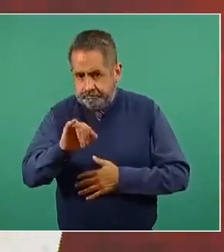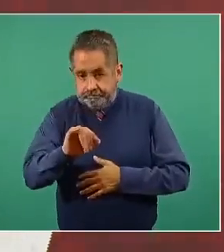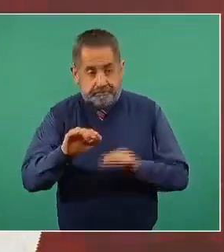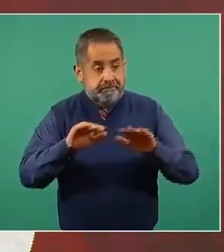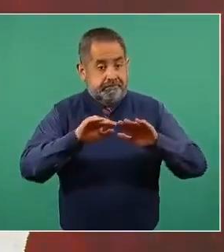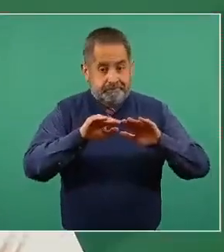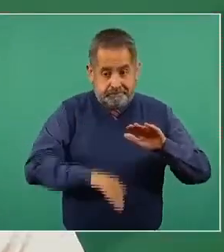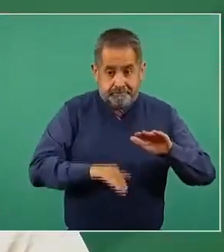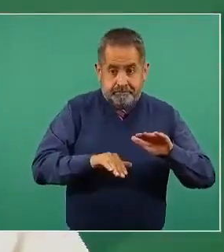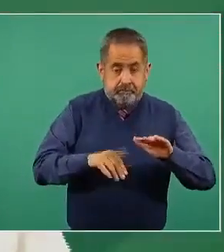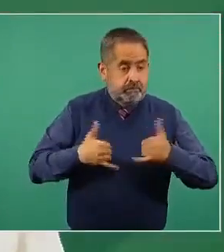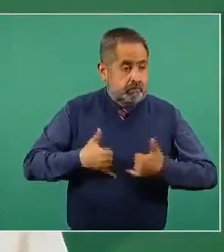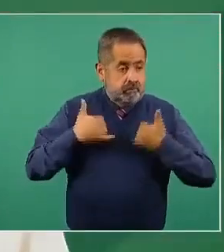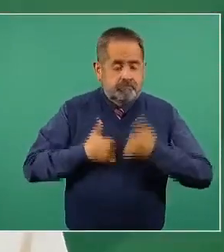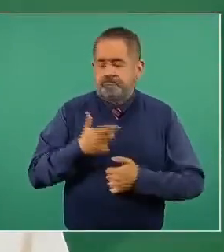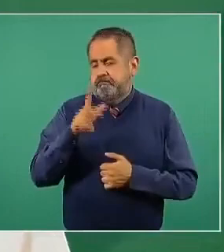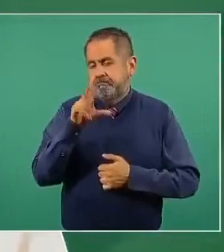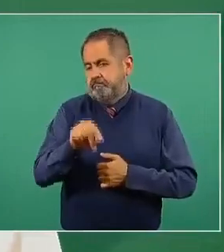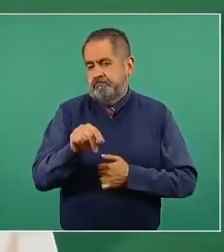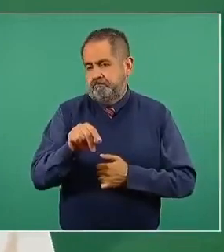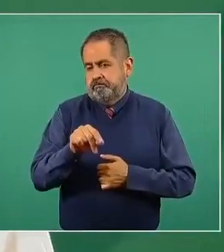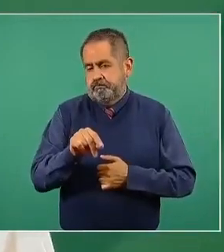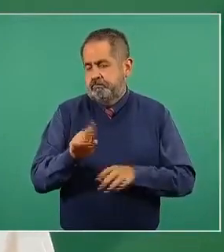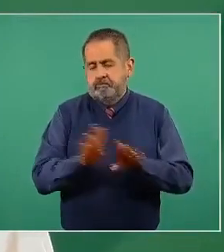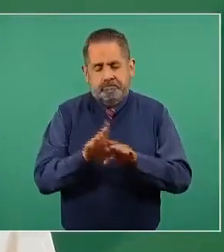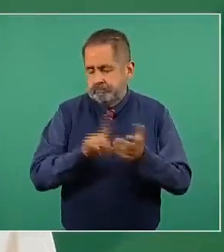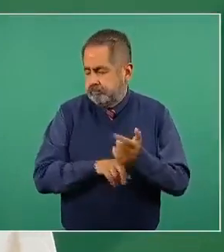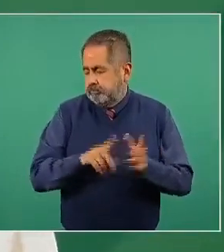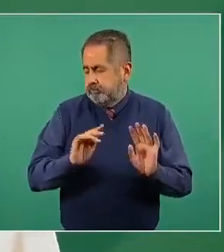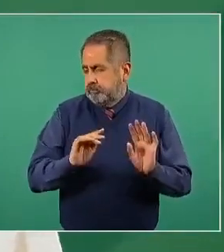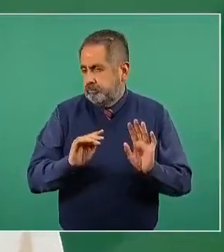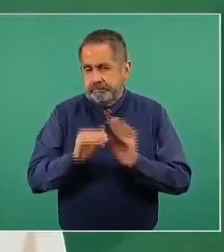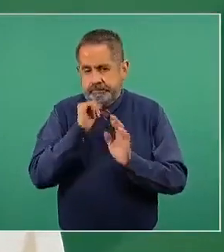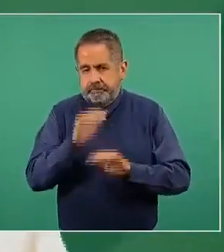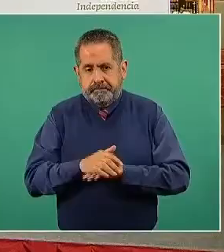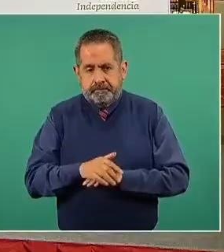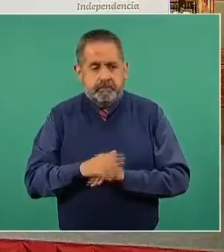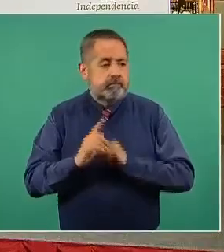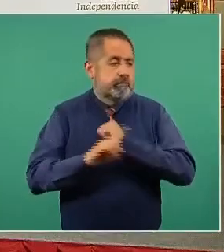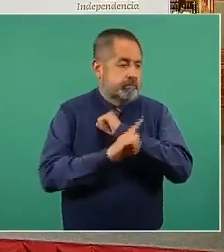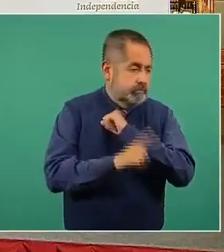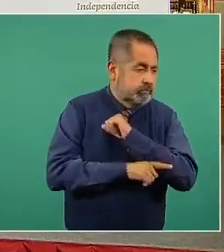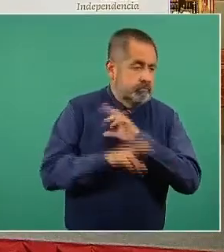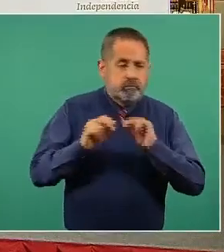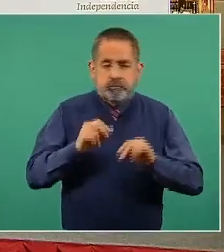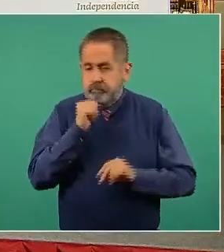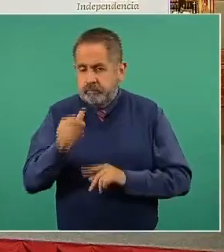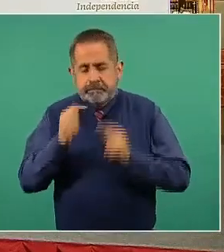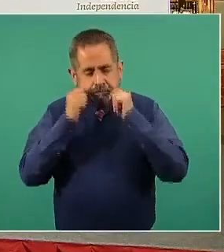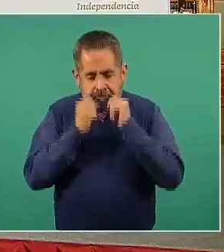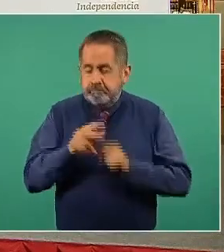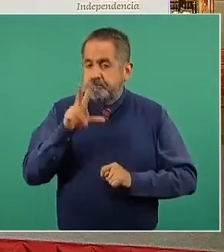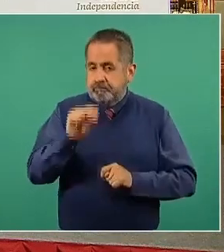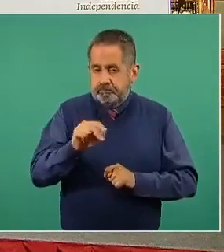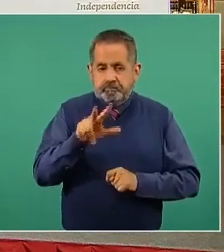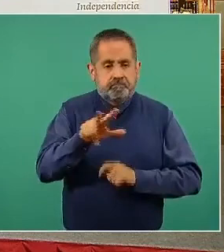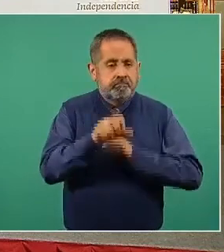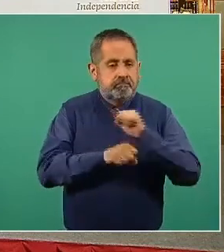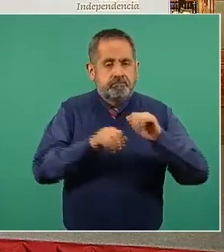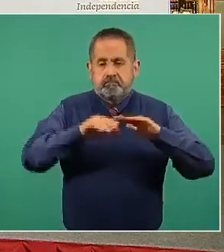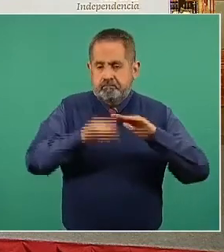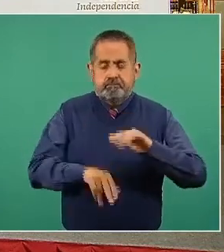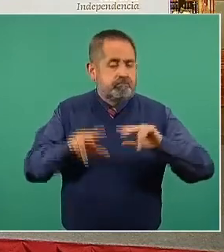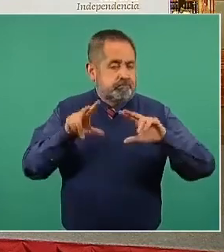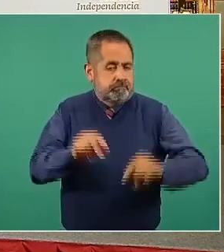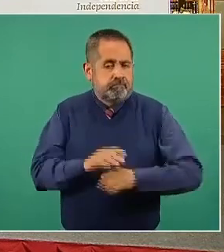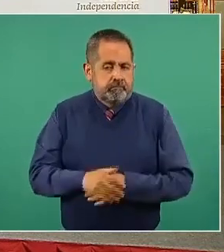a personas adolescentes, estén o no embarazadas. Esto es un elemento gradual,